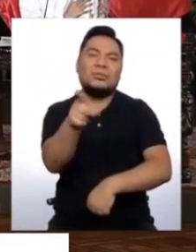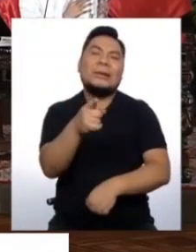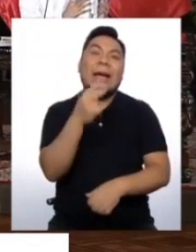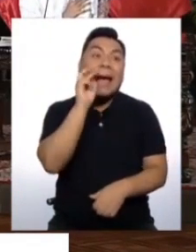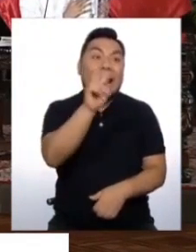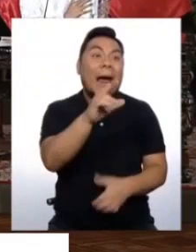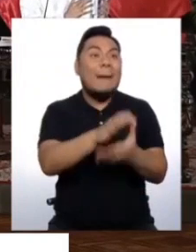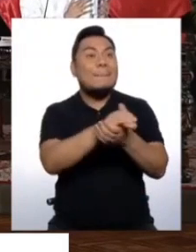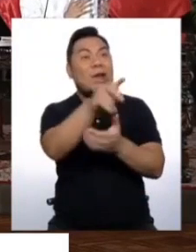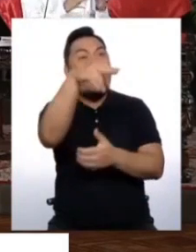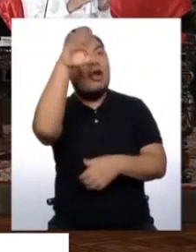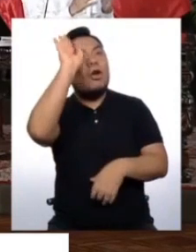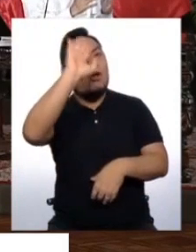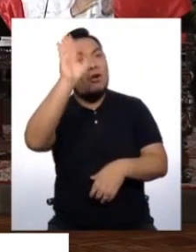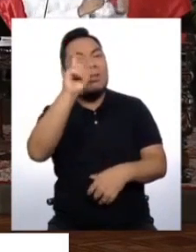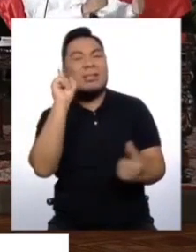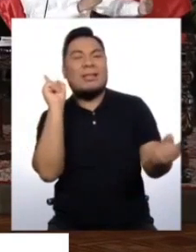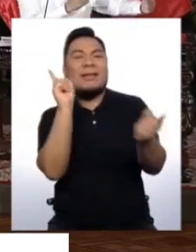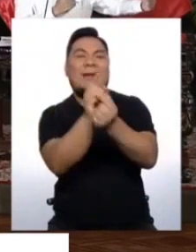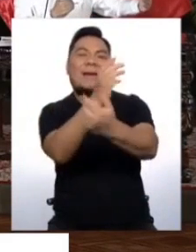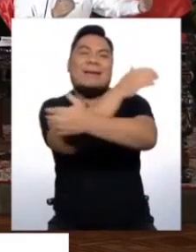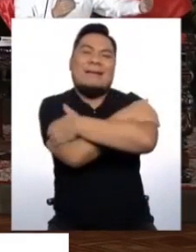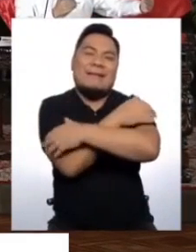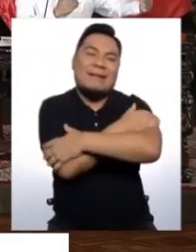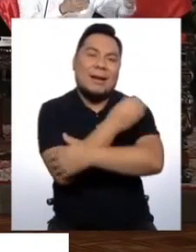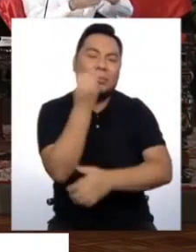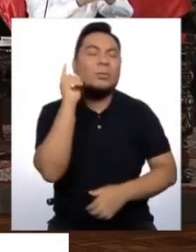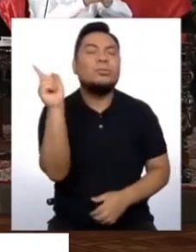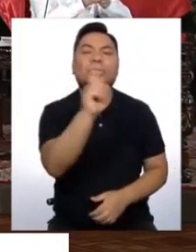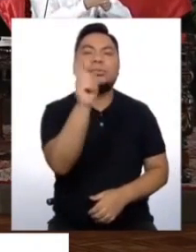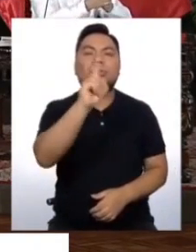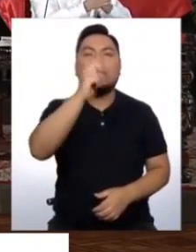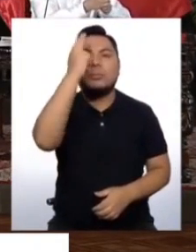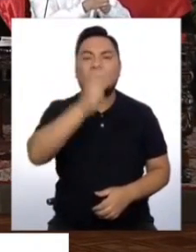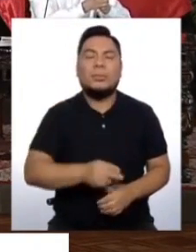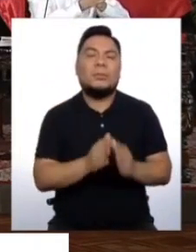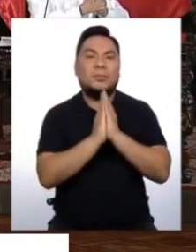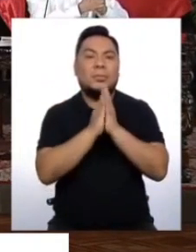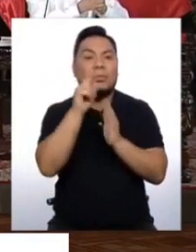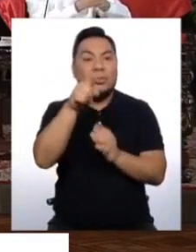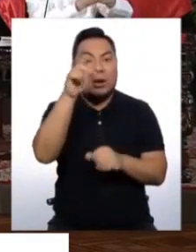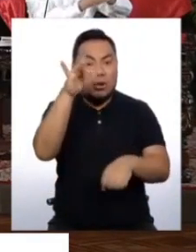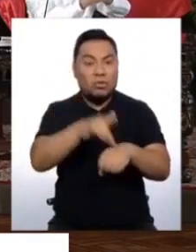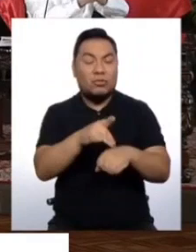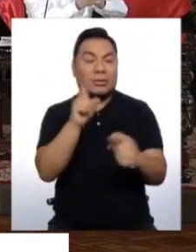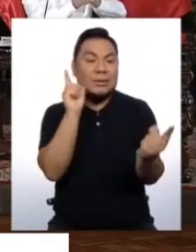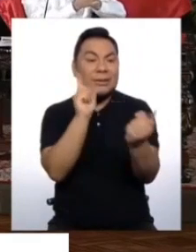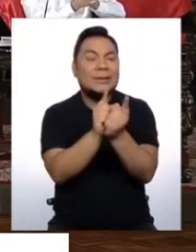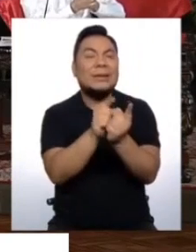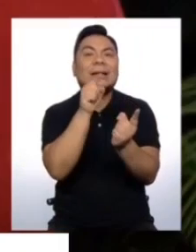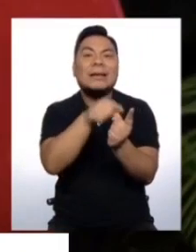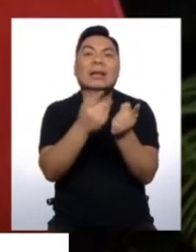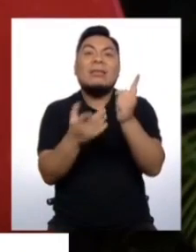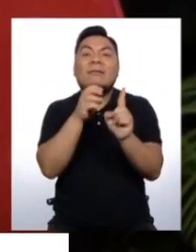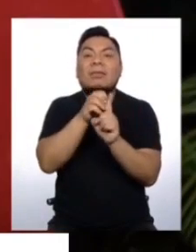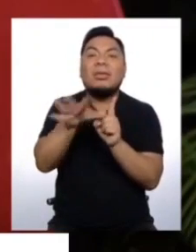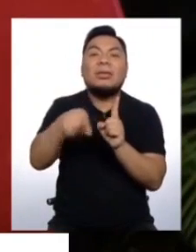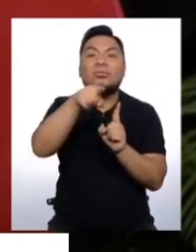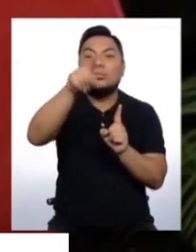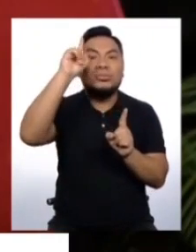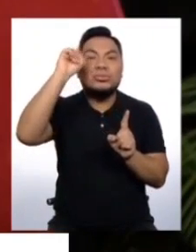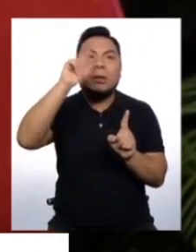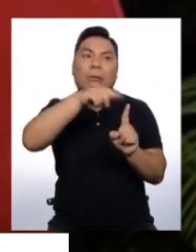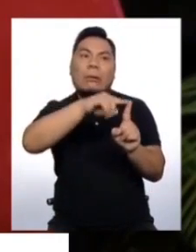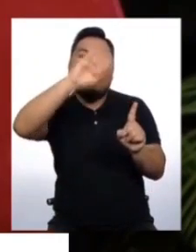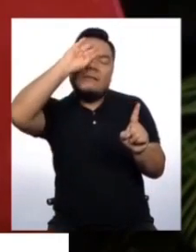seamos, tenemos que respetar la distancia, porque en el contacto físico, ahí está la transmisión del